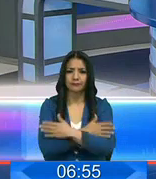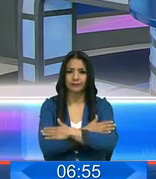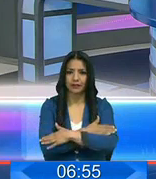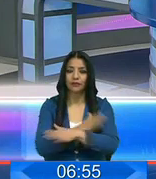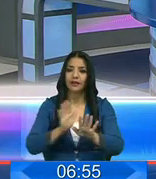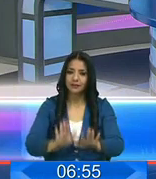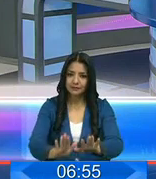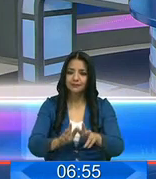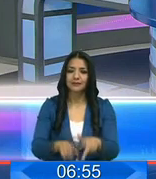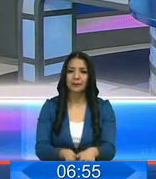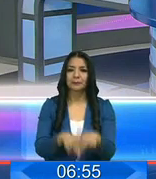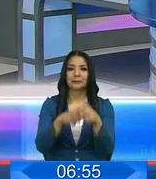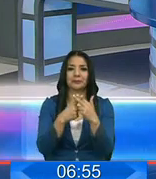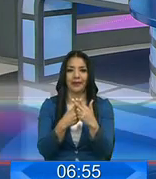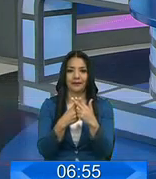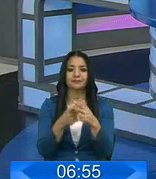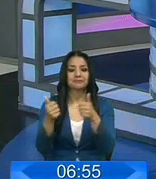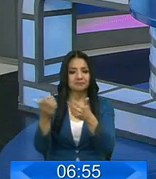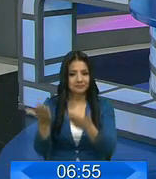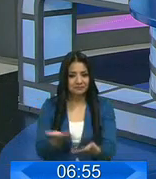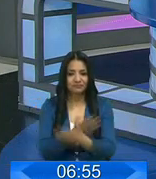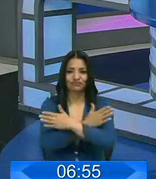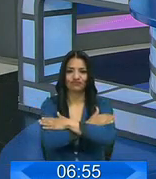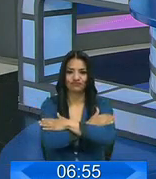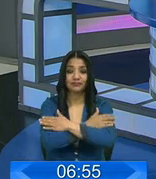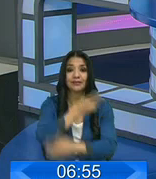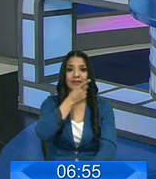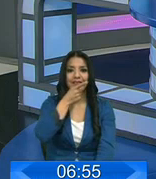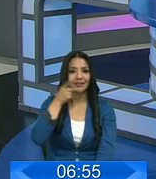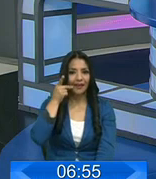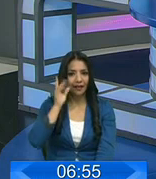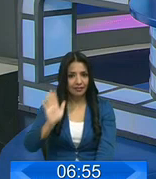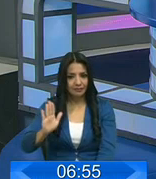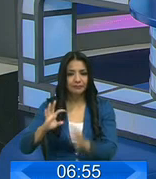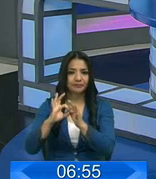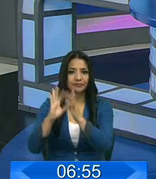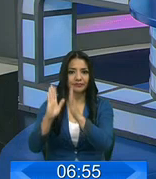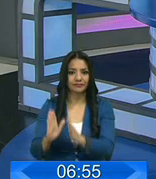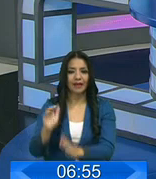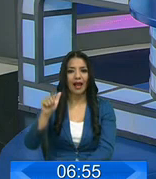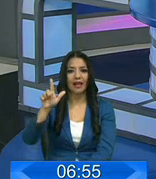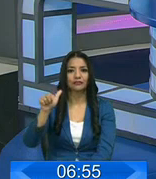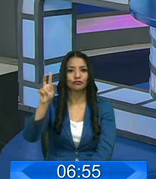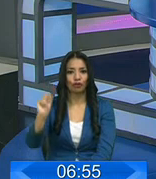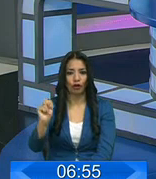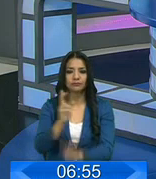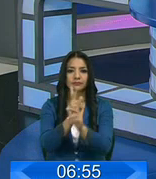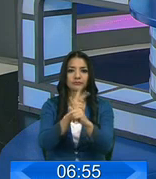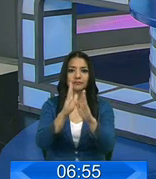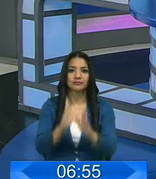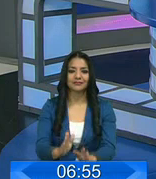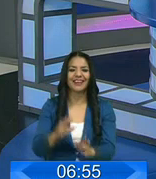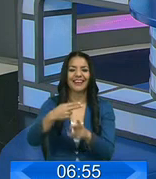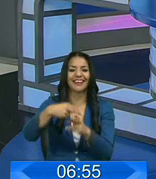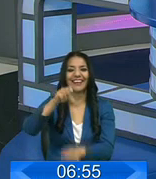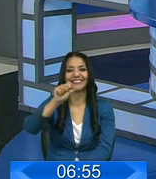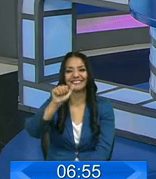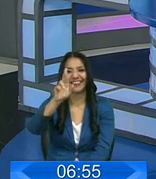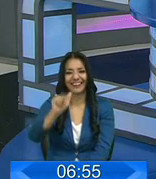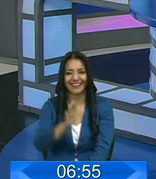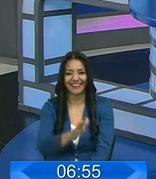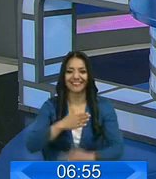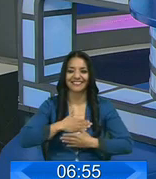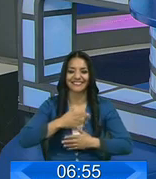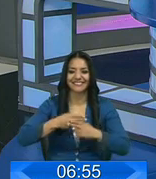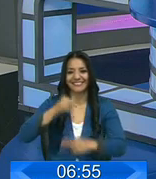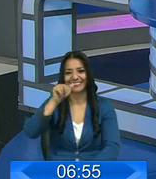le damos un cálido abrazo a Diana Moreno, que está al frente, a Alison Correa a mi izquierda, en la producción Sara Moreno, y quienes habla Roberto Álvarez Vandenberg. Querida